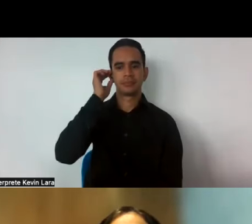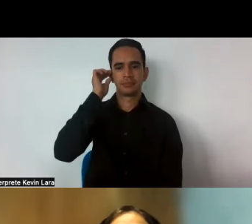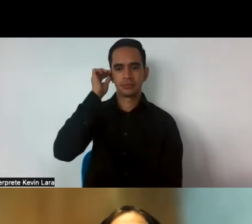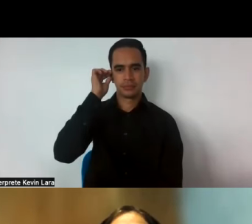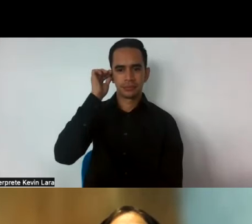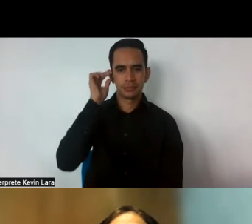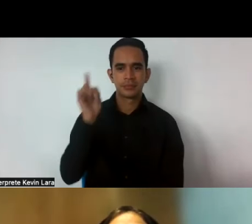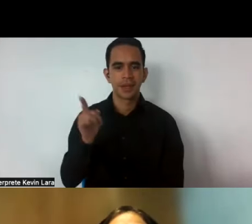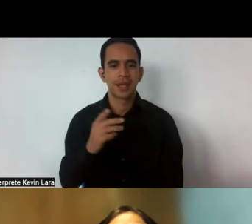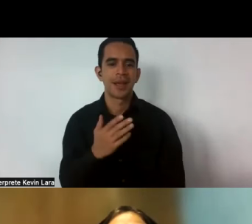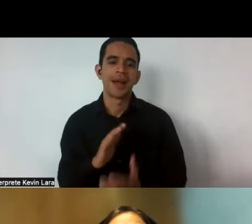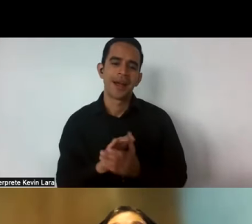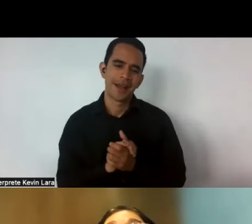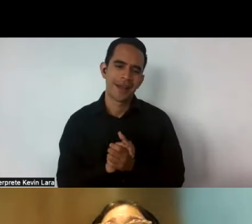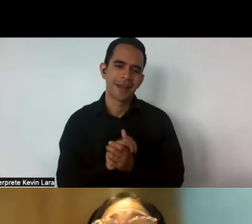Dulzura.